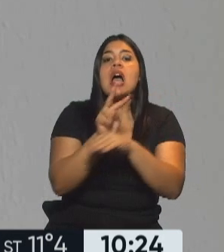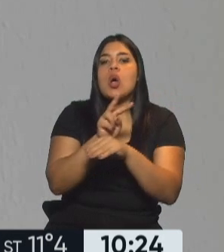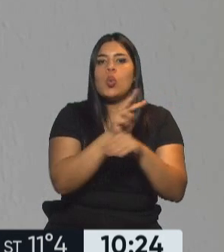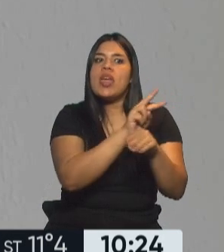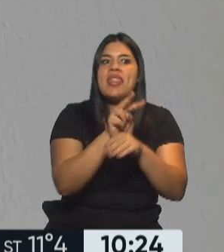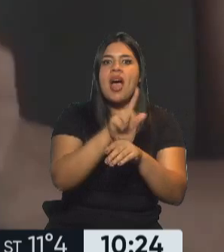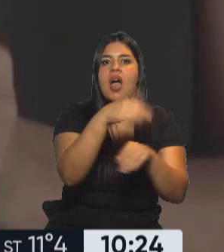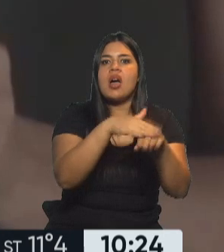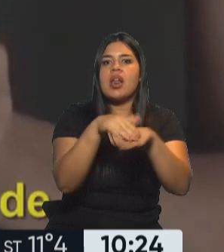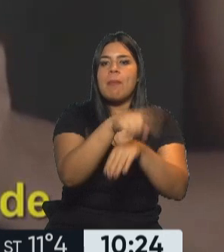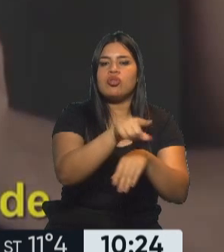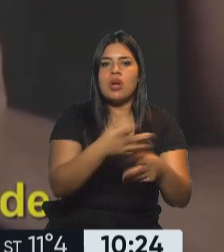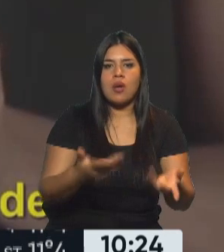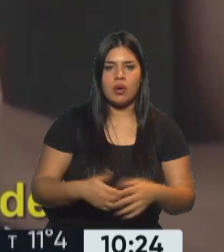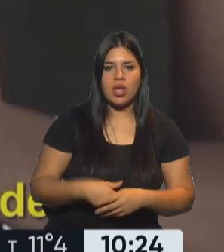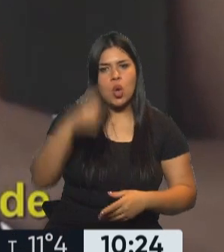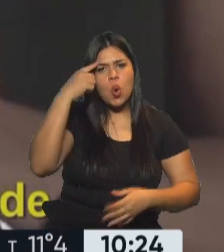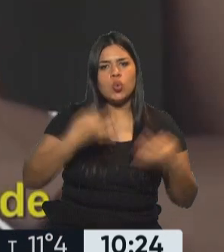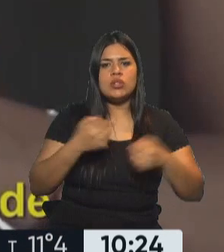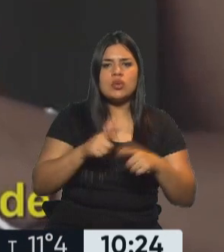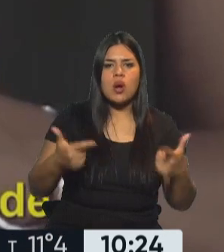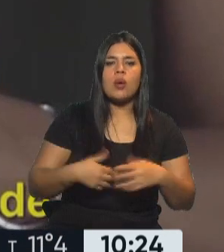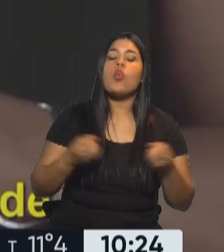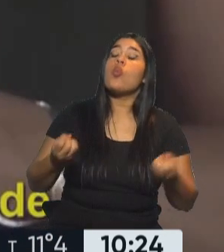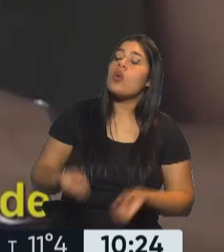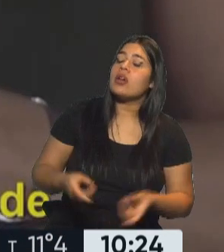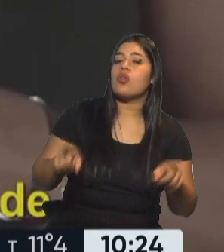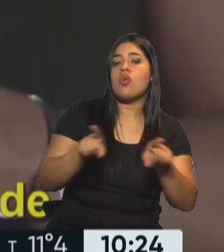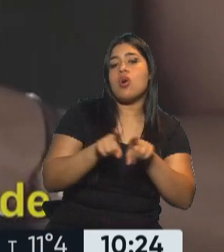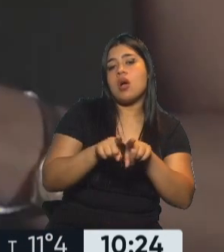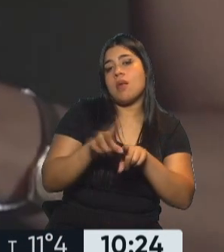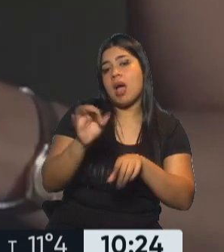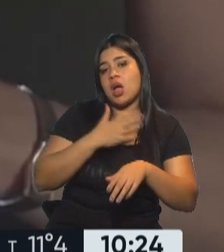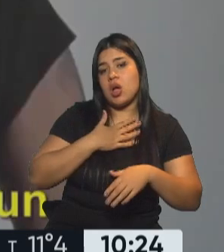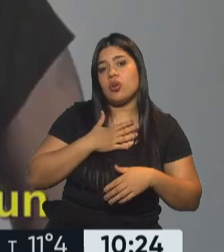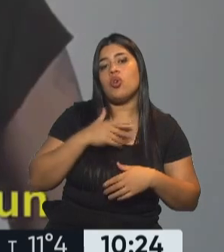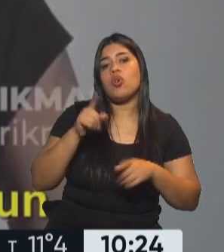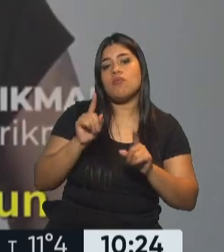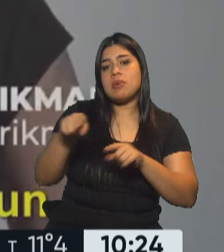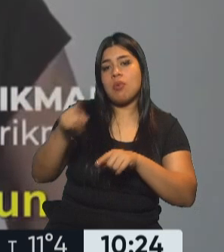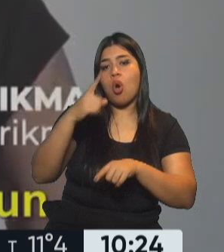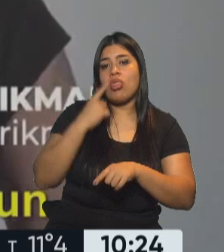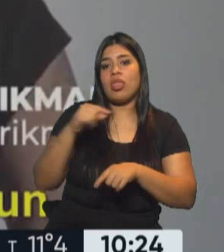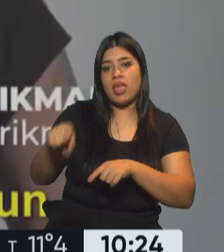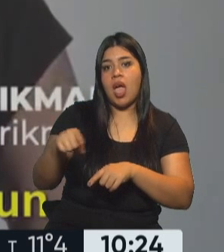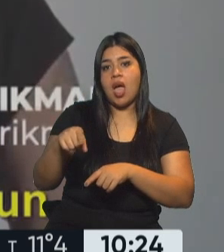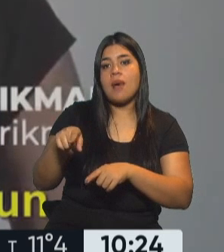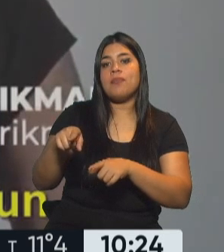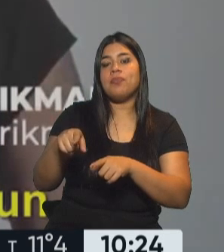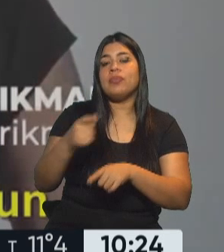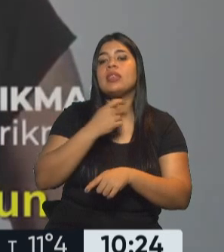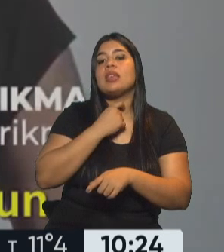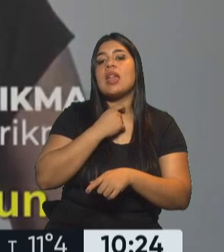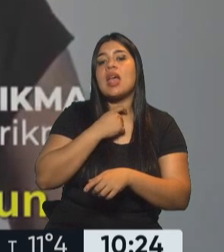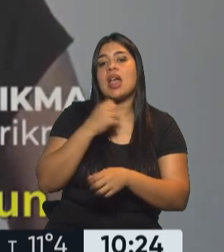no tengamos justicia. Bueno, mi hermano fue ese día a la bolsa de trabajo, quería encontrar un trabajo